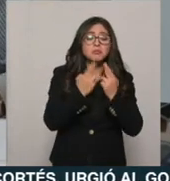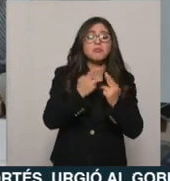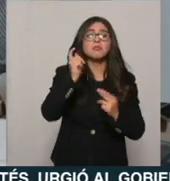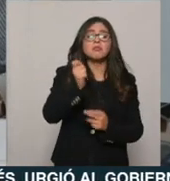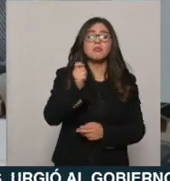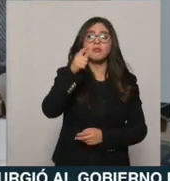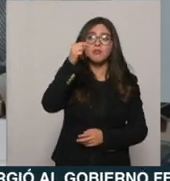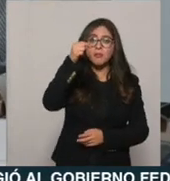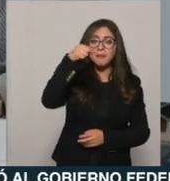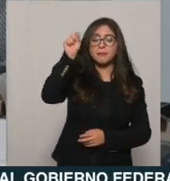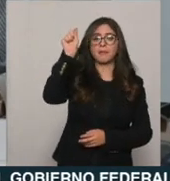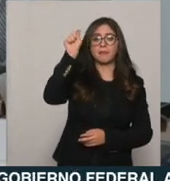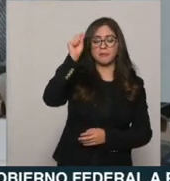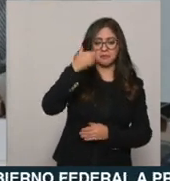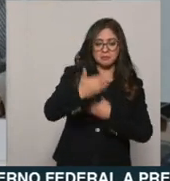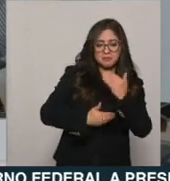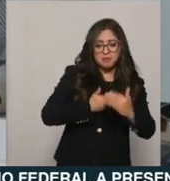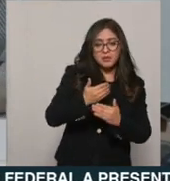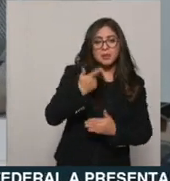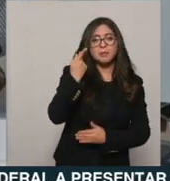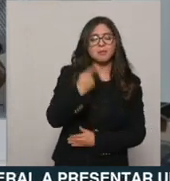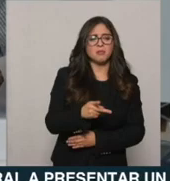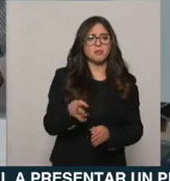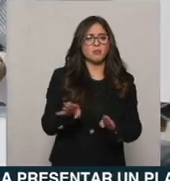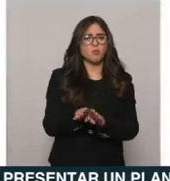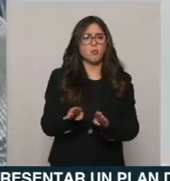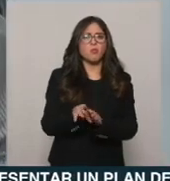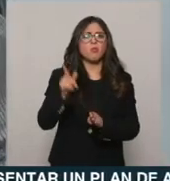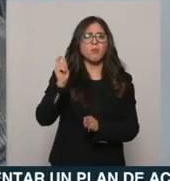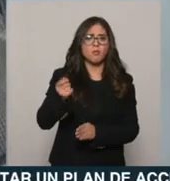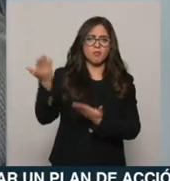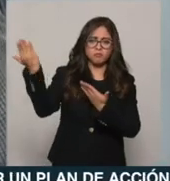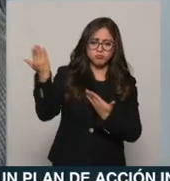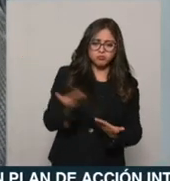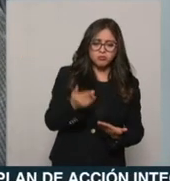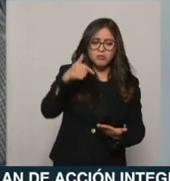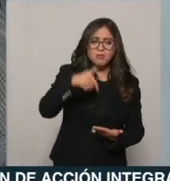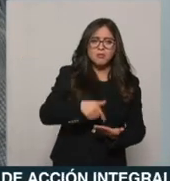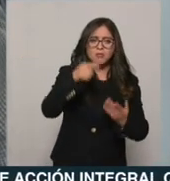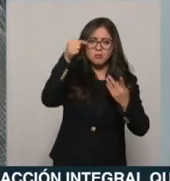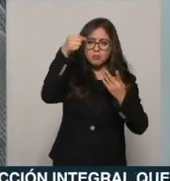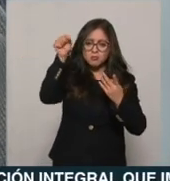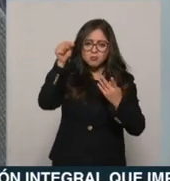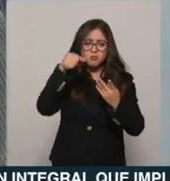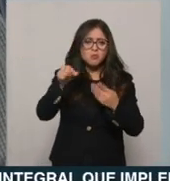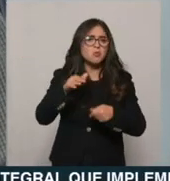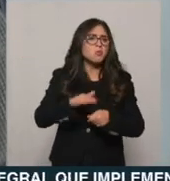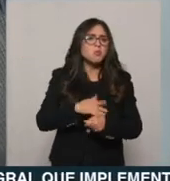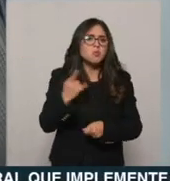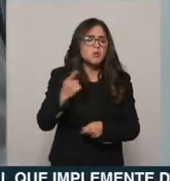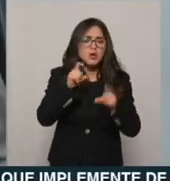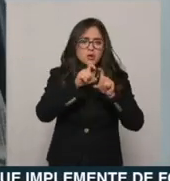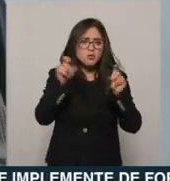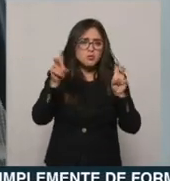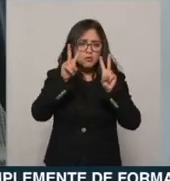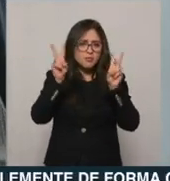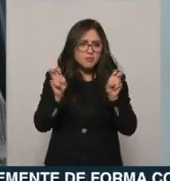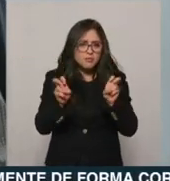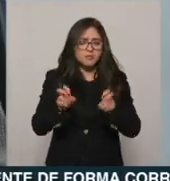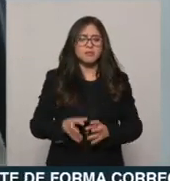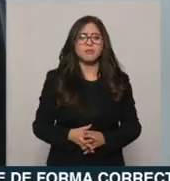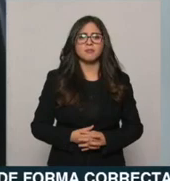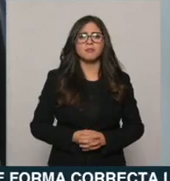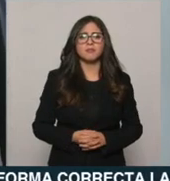y lo malo son las razones por las cuales nos ponen la palomita. Es decir, pues